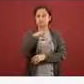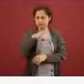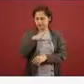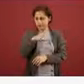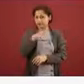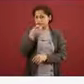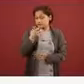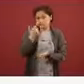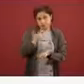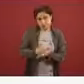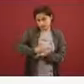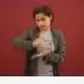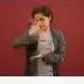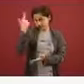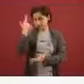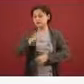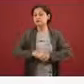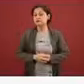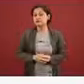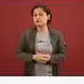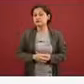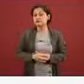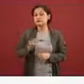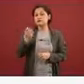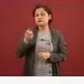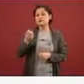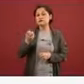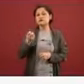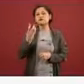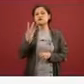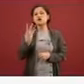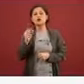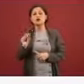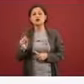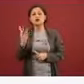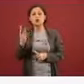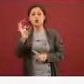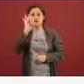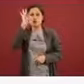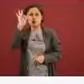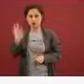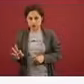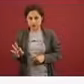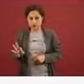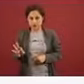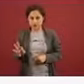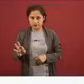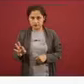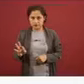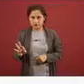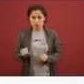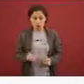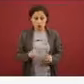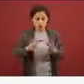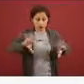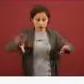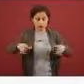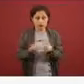grave de esta enfermedad y esto representa 4.4% del total de esos